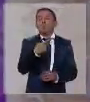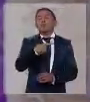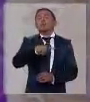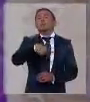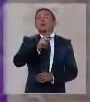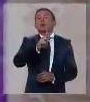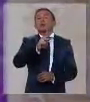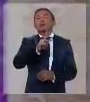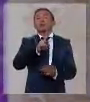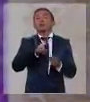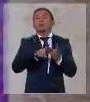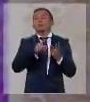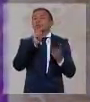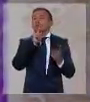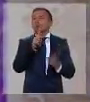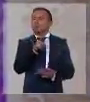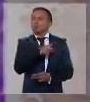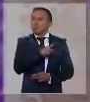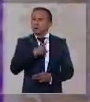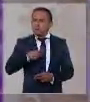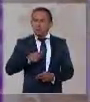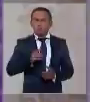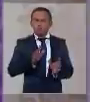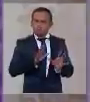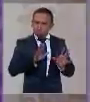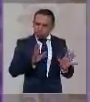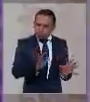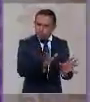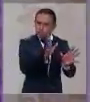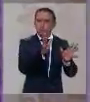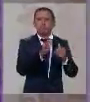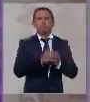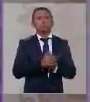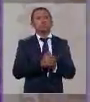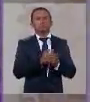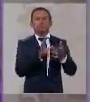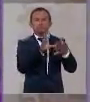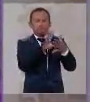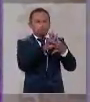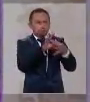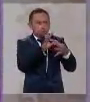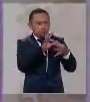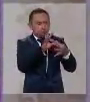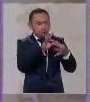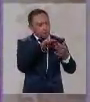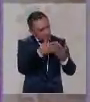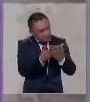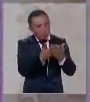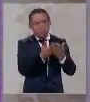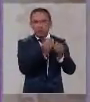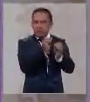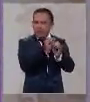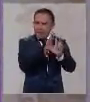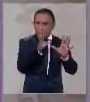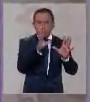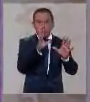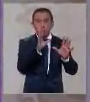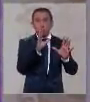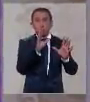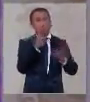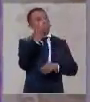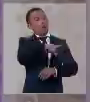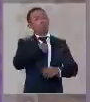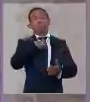hay que convencer, hay que concientizar. no imponer las